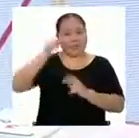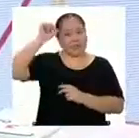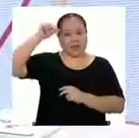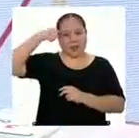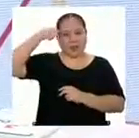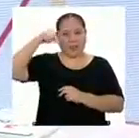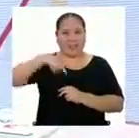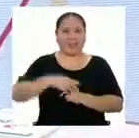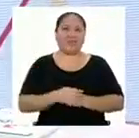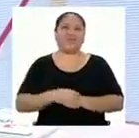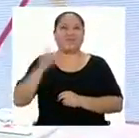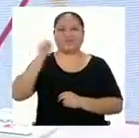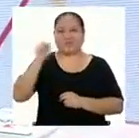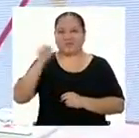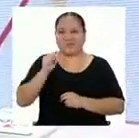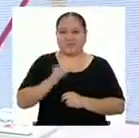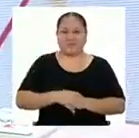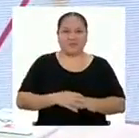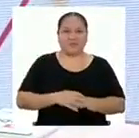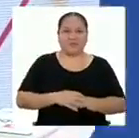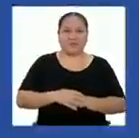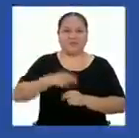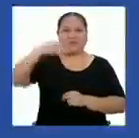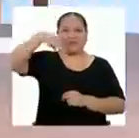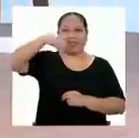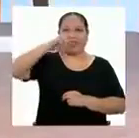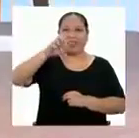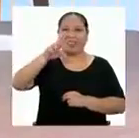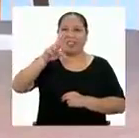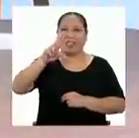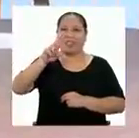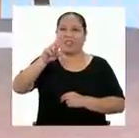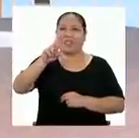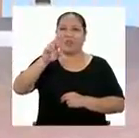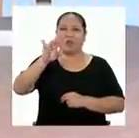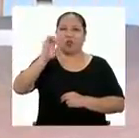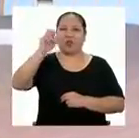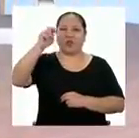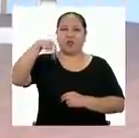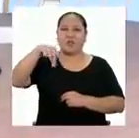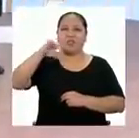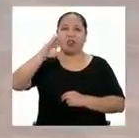nuestra memoria. Sí, hagamos un poco de neuróbicos.